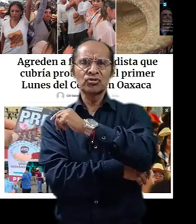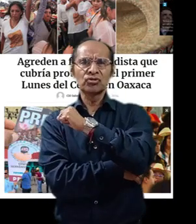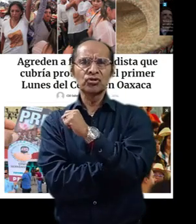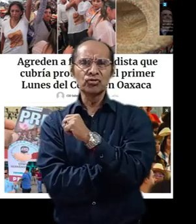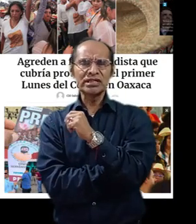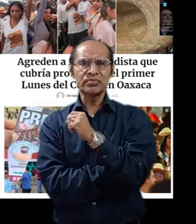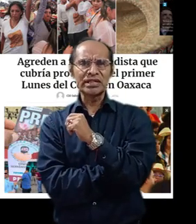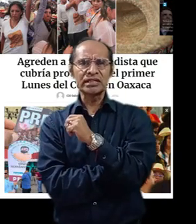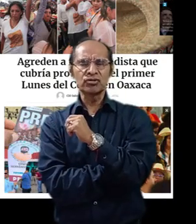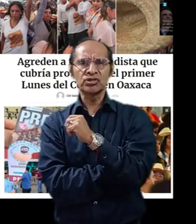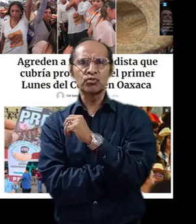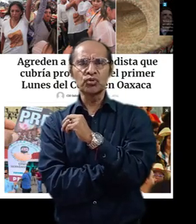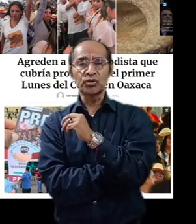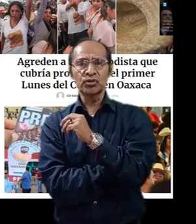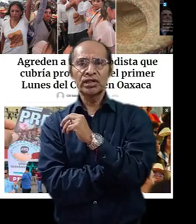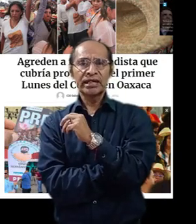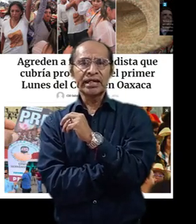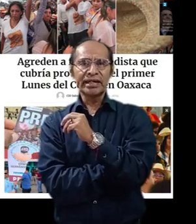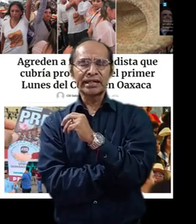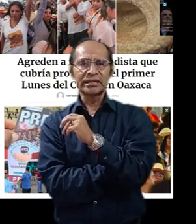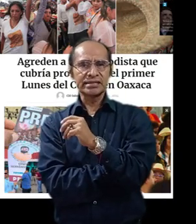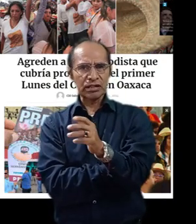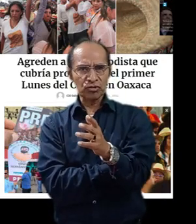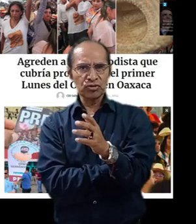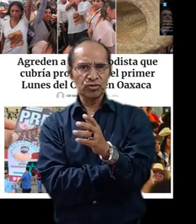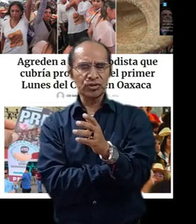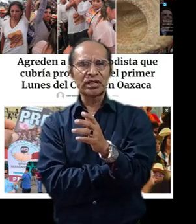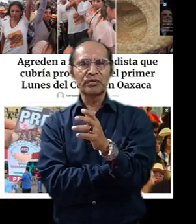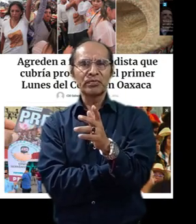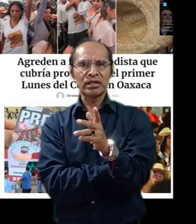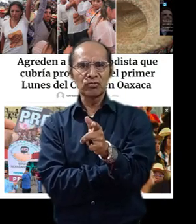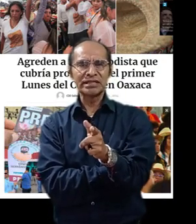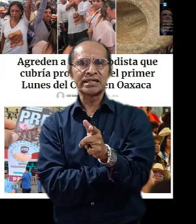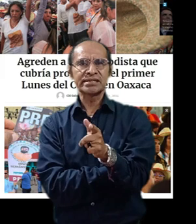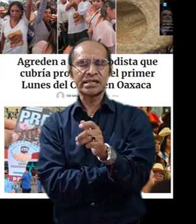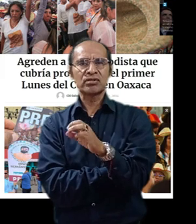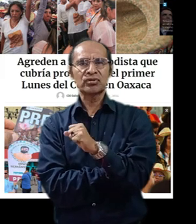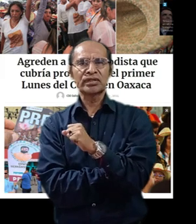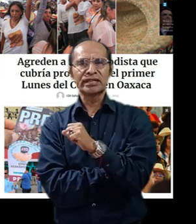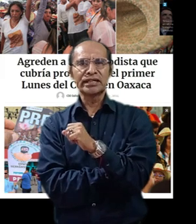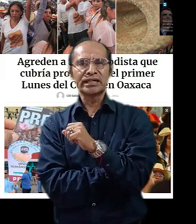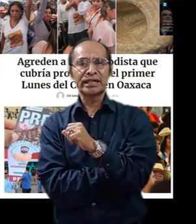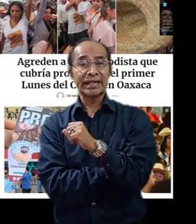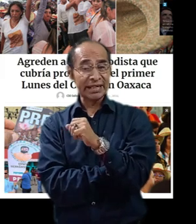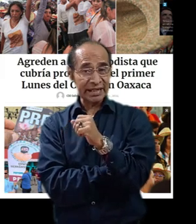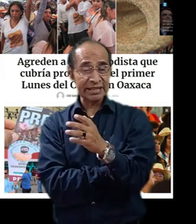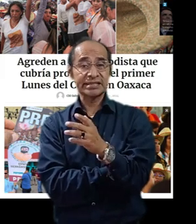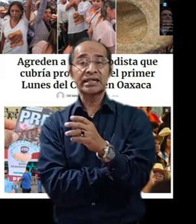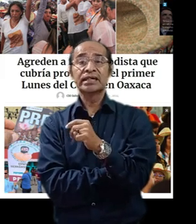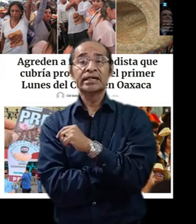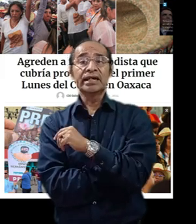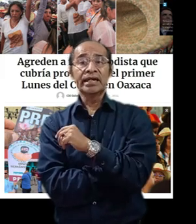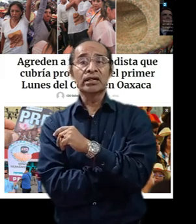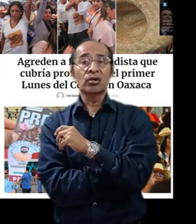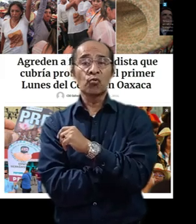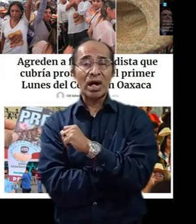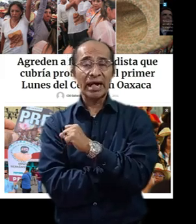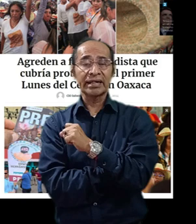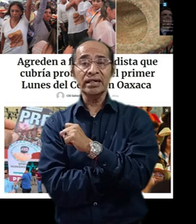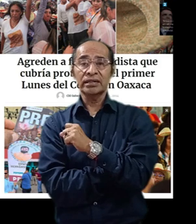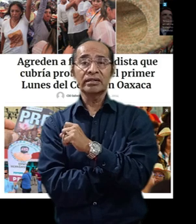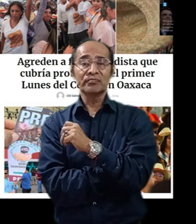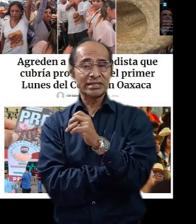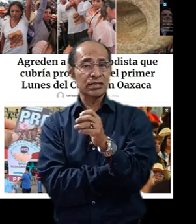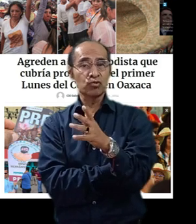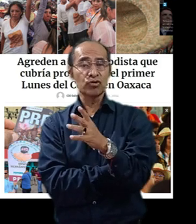el pasado lunes 22 de Julio en el desarrollo del primer lunes del Cerro de la guelaguetza en